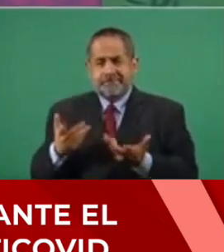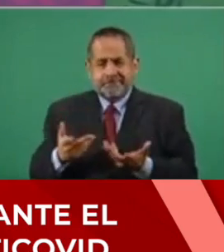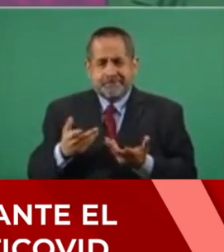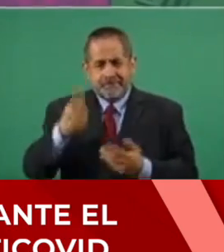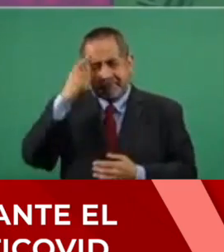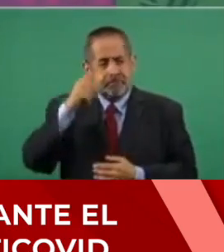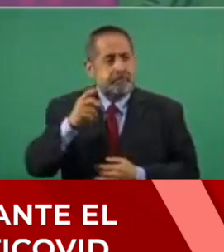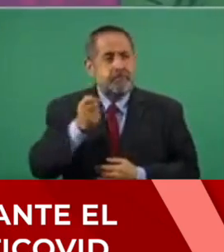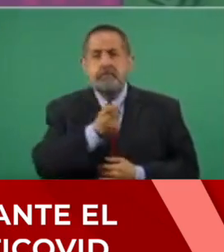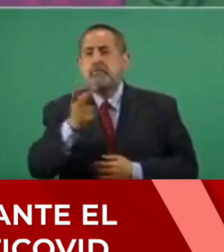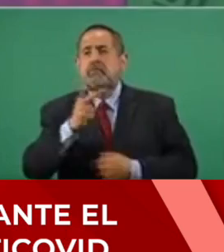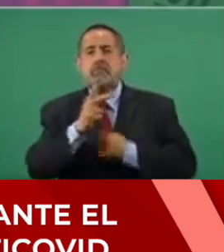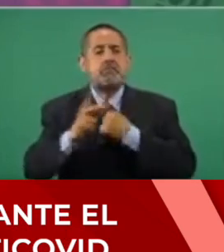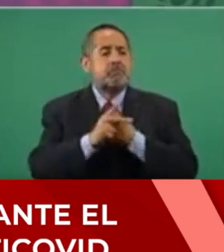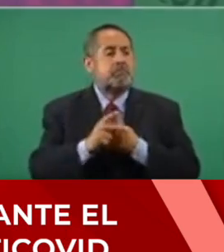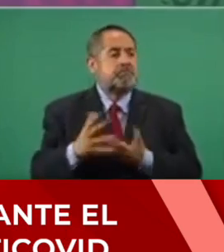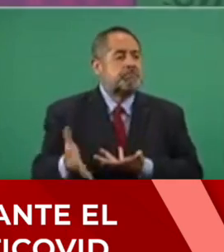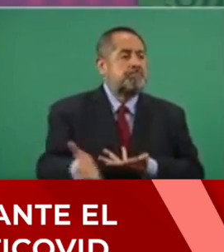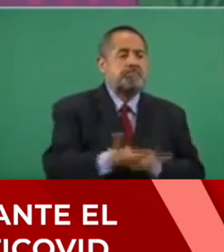evitar el acaparamiento